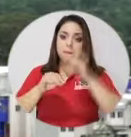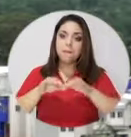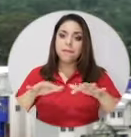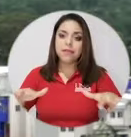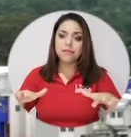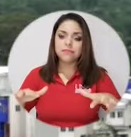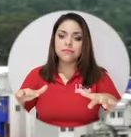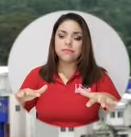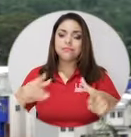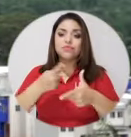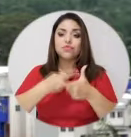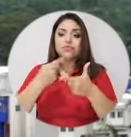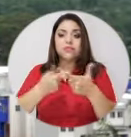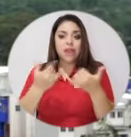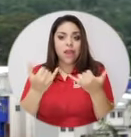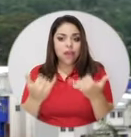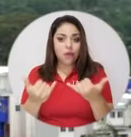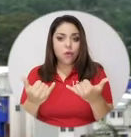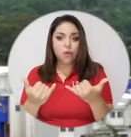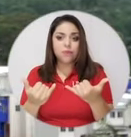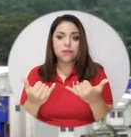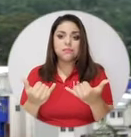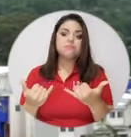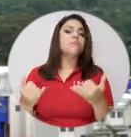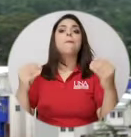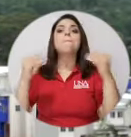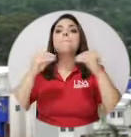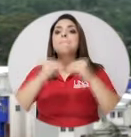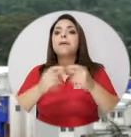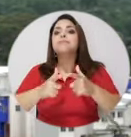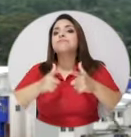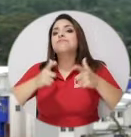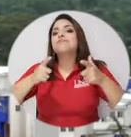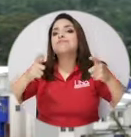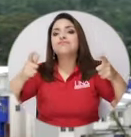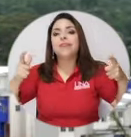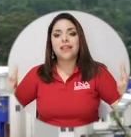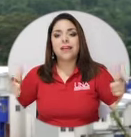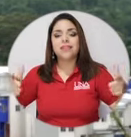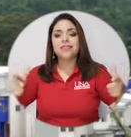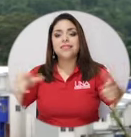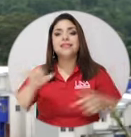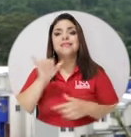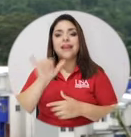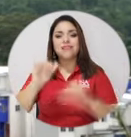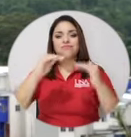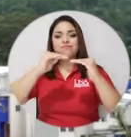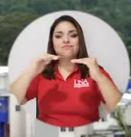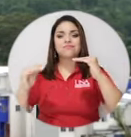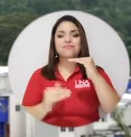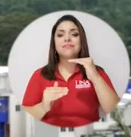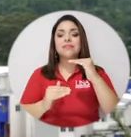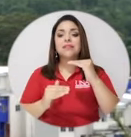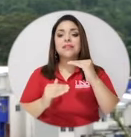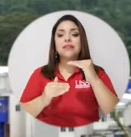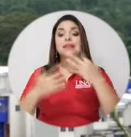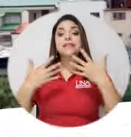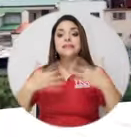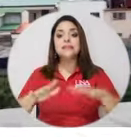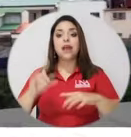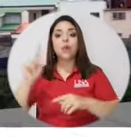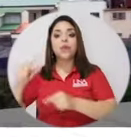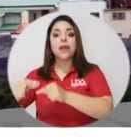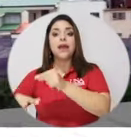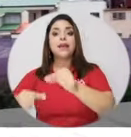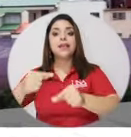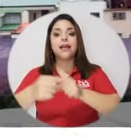que ha ocurrido es una tendencia a ensancharse más esa brecha de una generación que ya de por sí traía